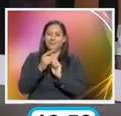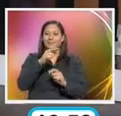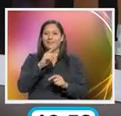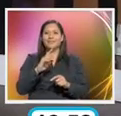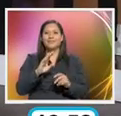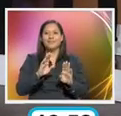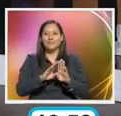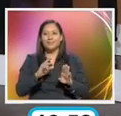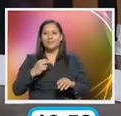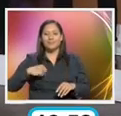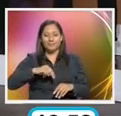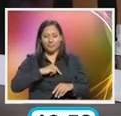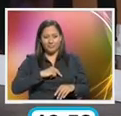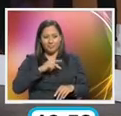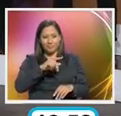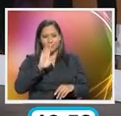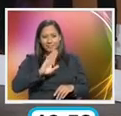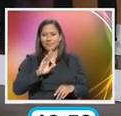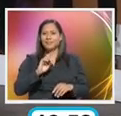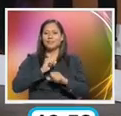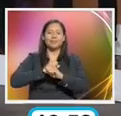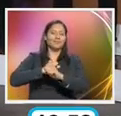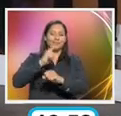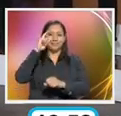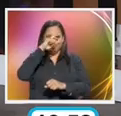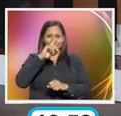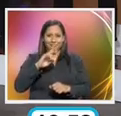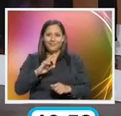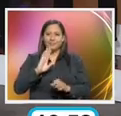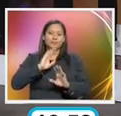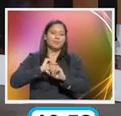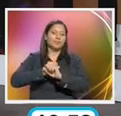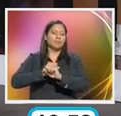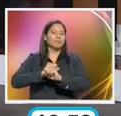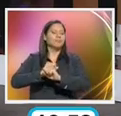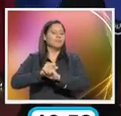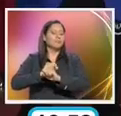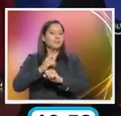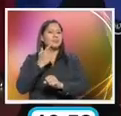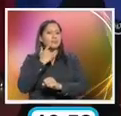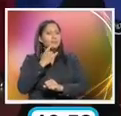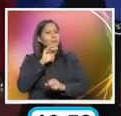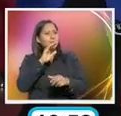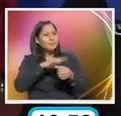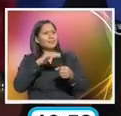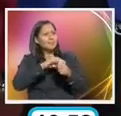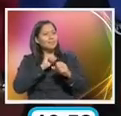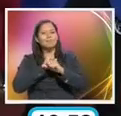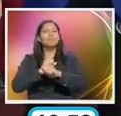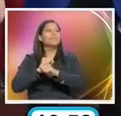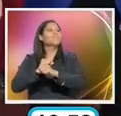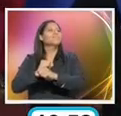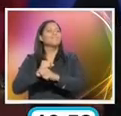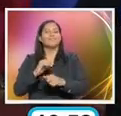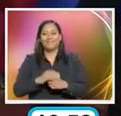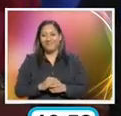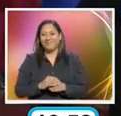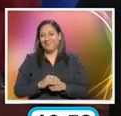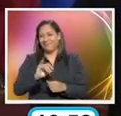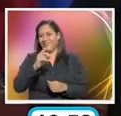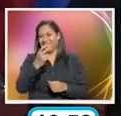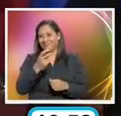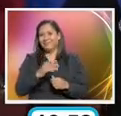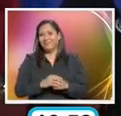que nos hacemos un poquito, nos ponemos difíciles. Más que nada, sí. No sé, creo que andan batallando con una, dice. Así es.